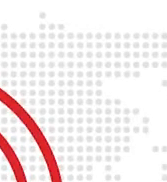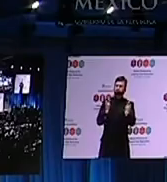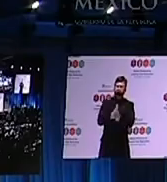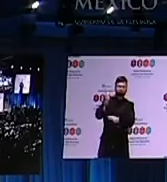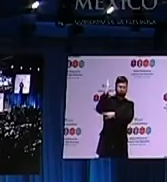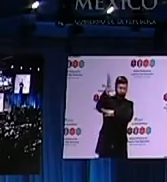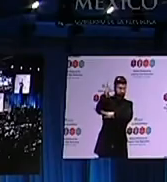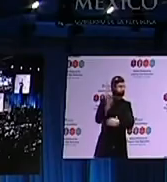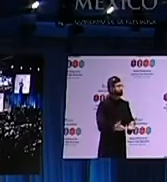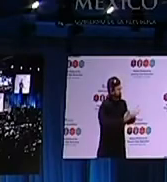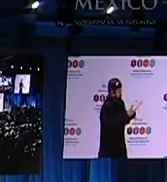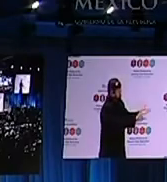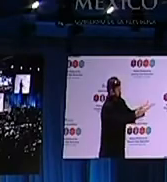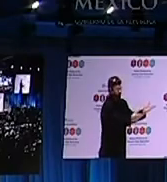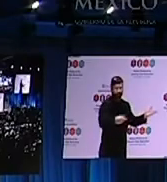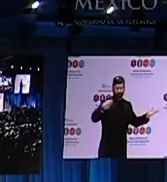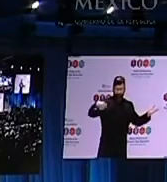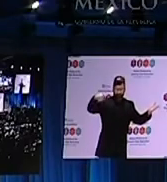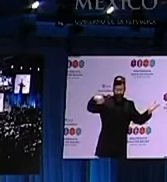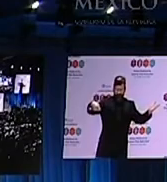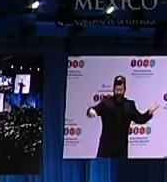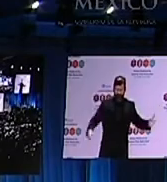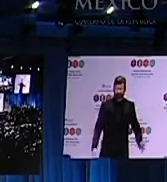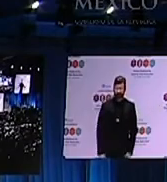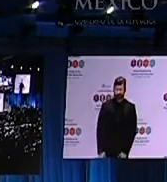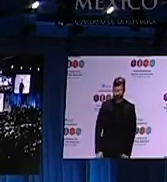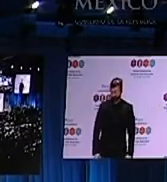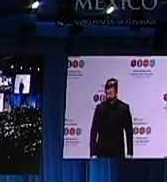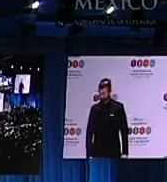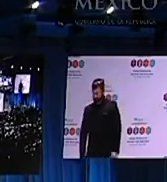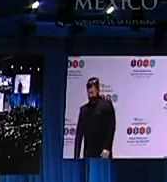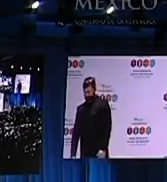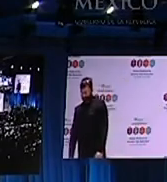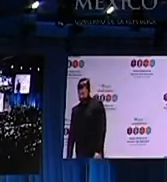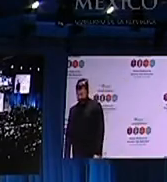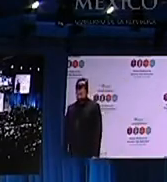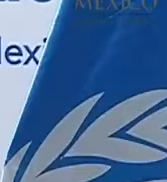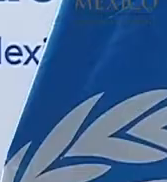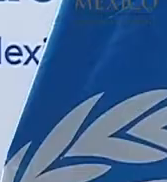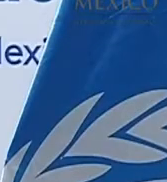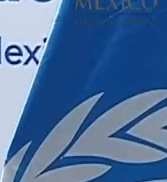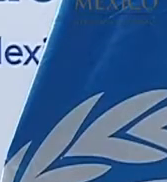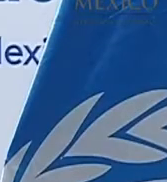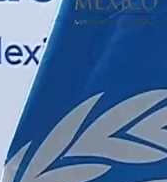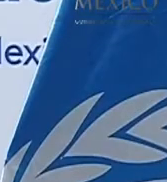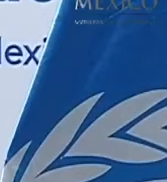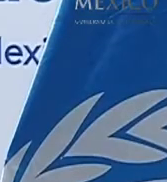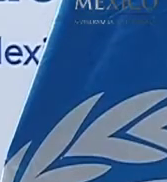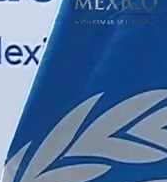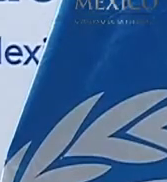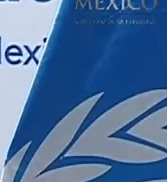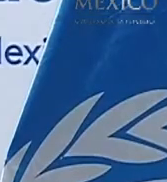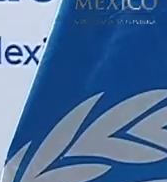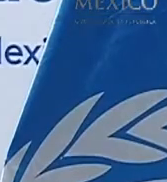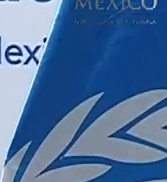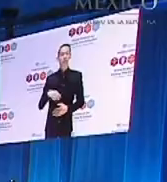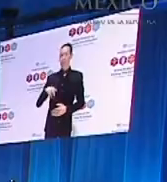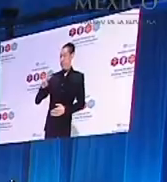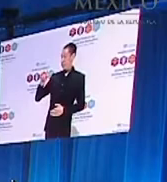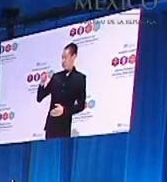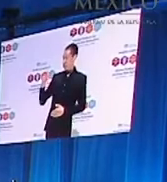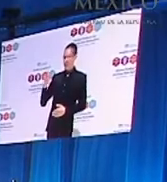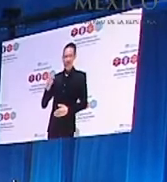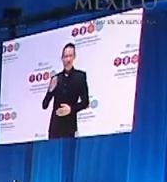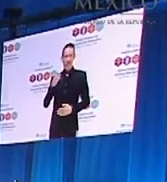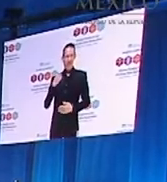durante la ceremonia de apertura de la quinta plataforma global para la reducción del riesgo de desastre 2017 el presidente de